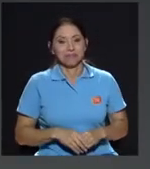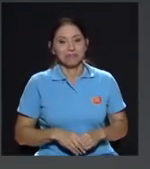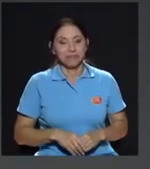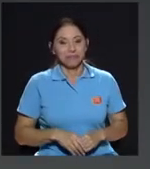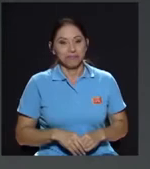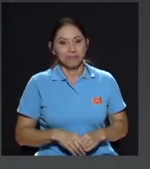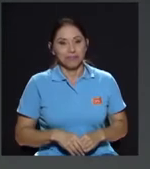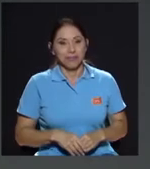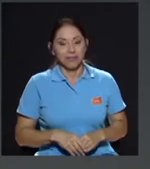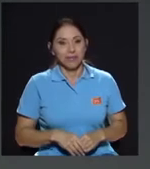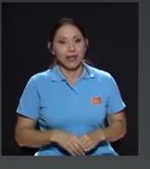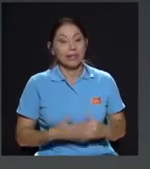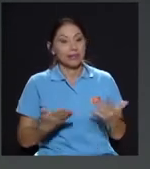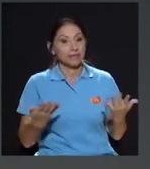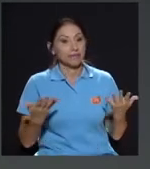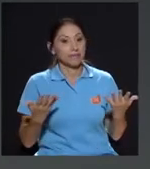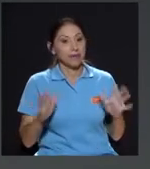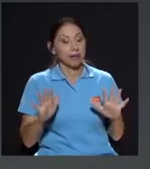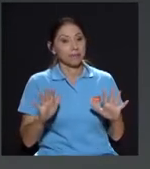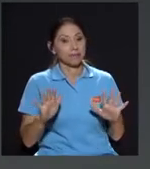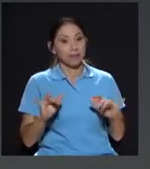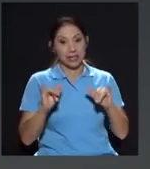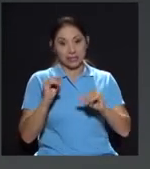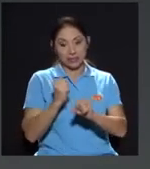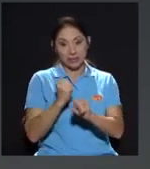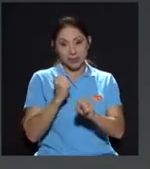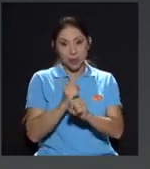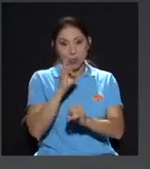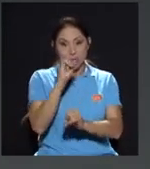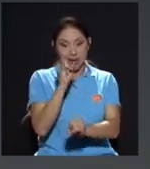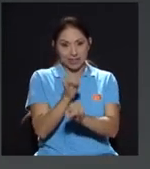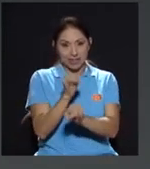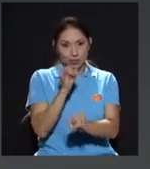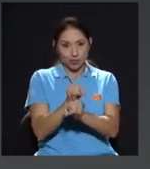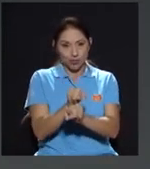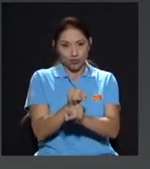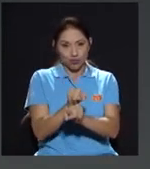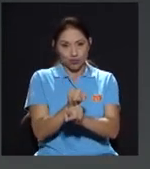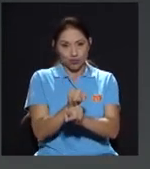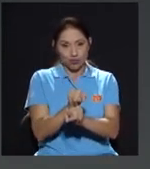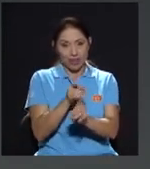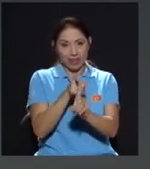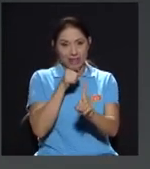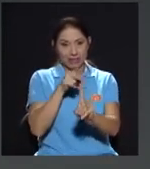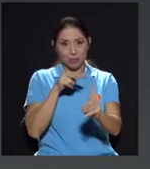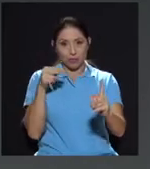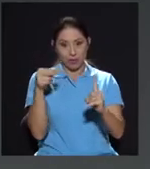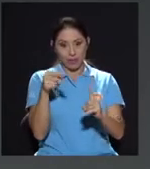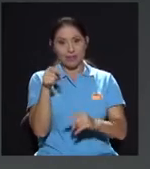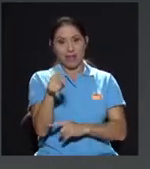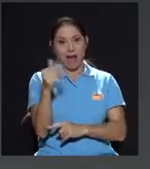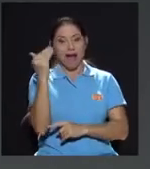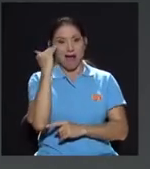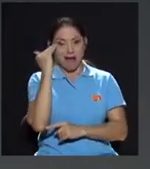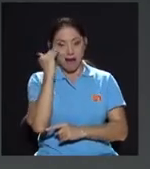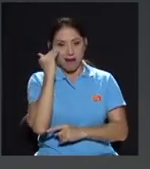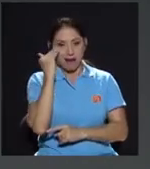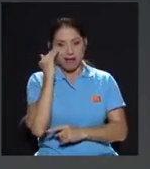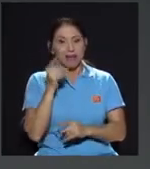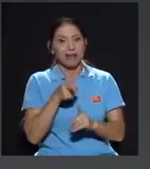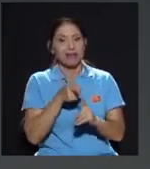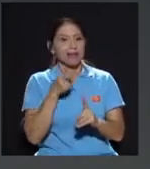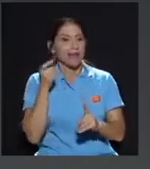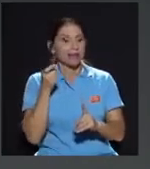y ha llegado a una institución que desde ese punto de vista conoce desde